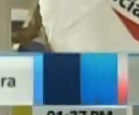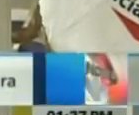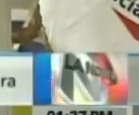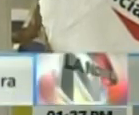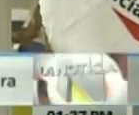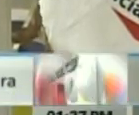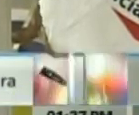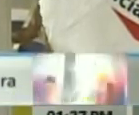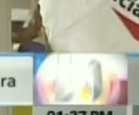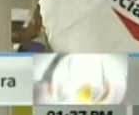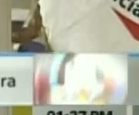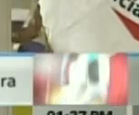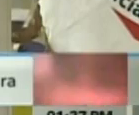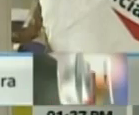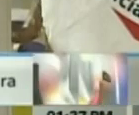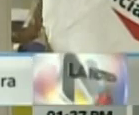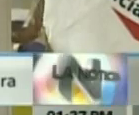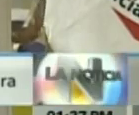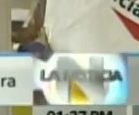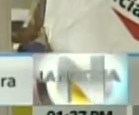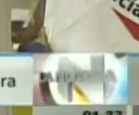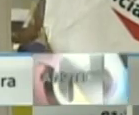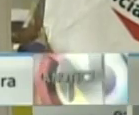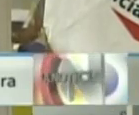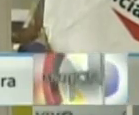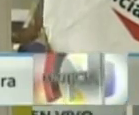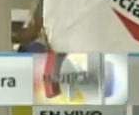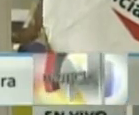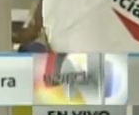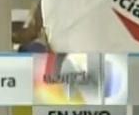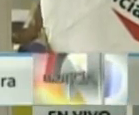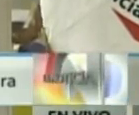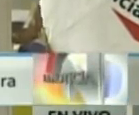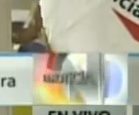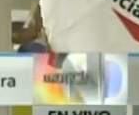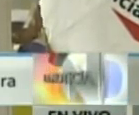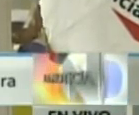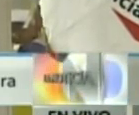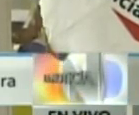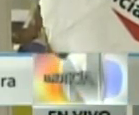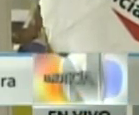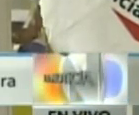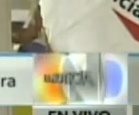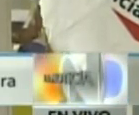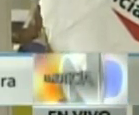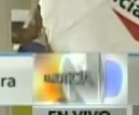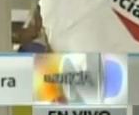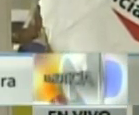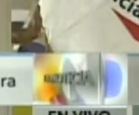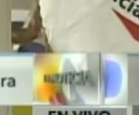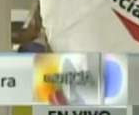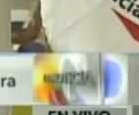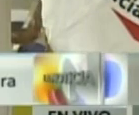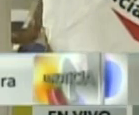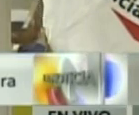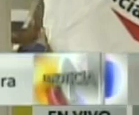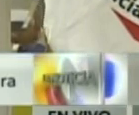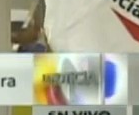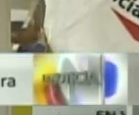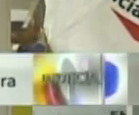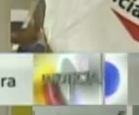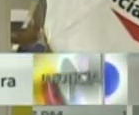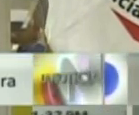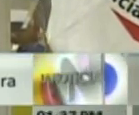le imputan. Igualmente queremos informar también que se ha develado un plan desestabilizador en el estado Zulia,